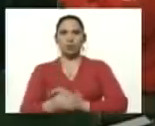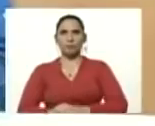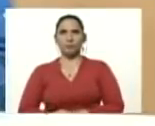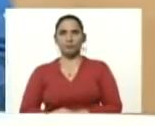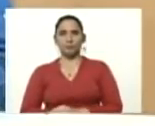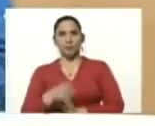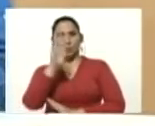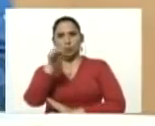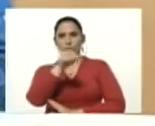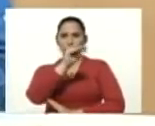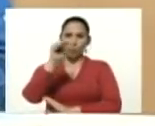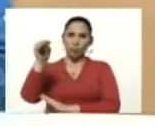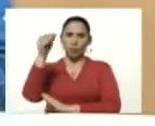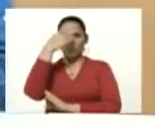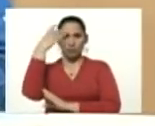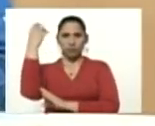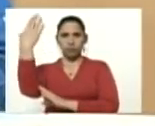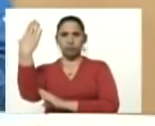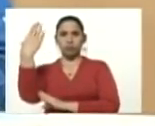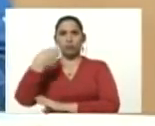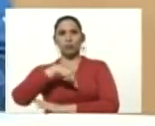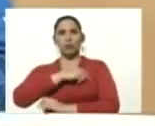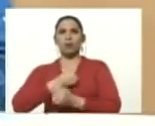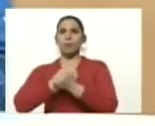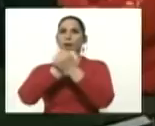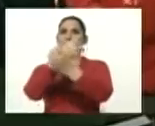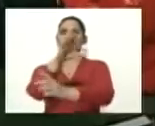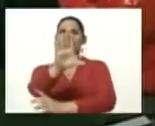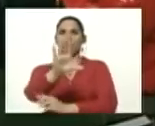Que Dios bendiga a nuestra amada patria.